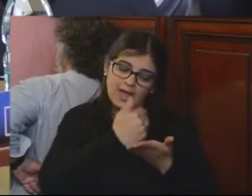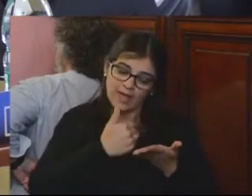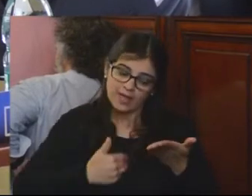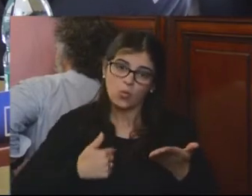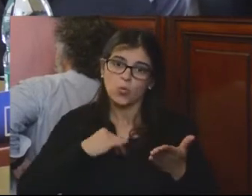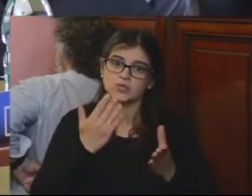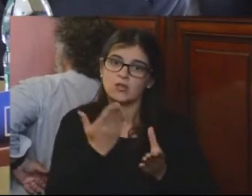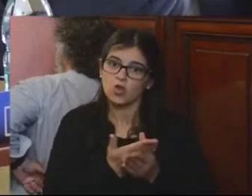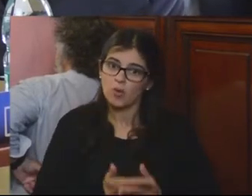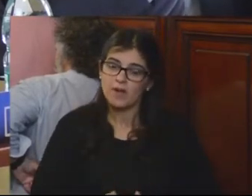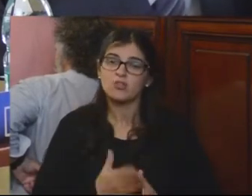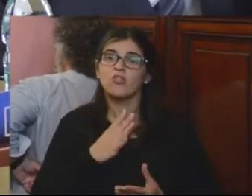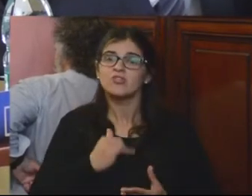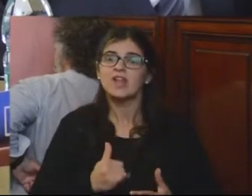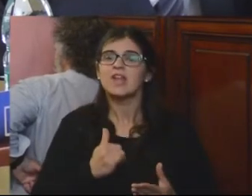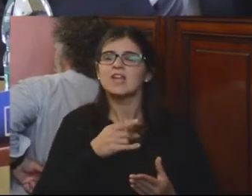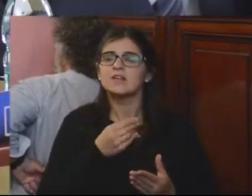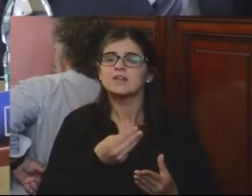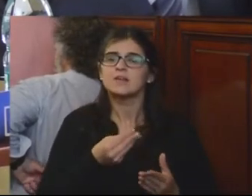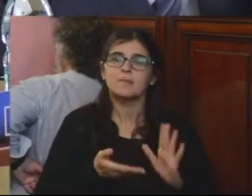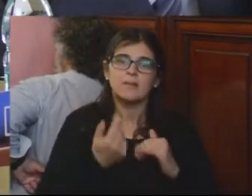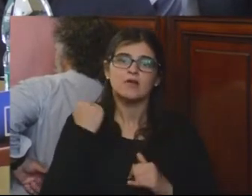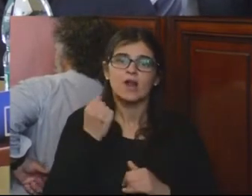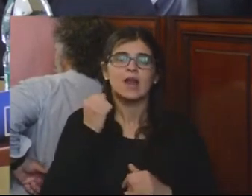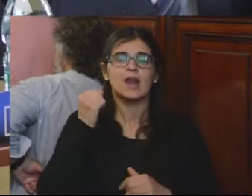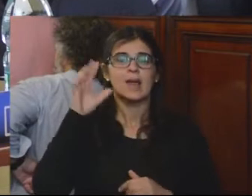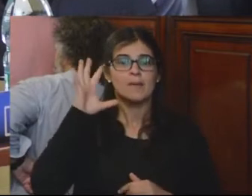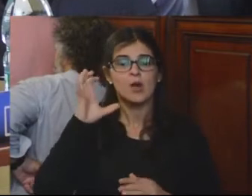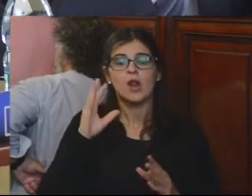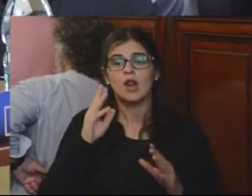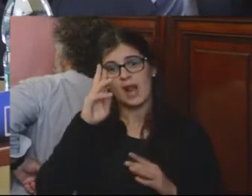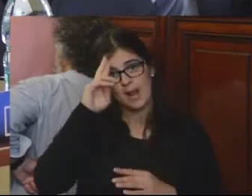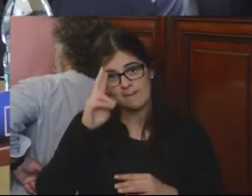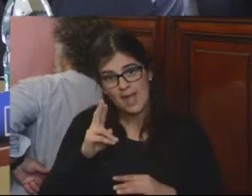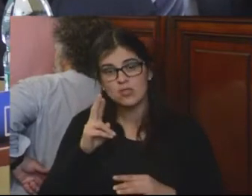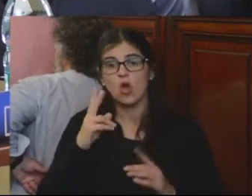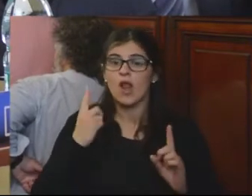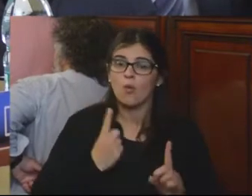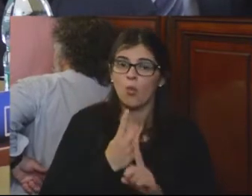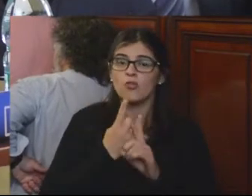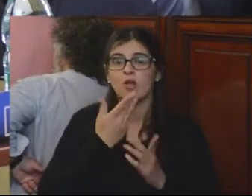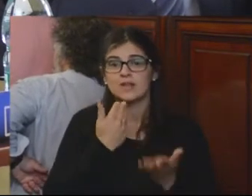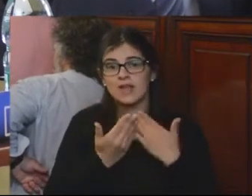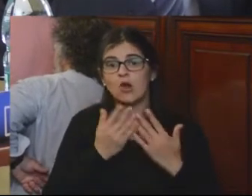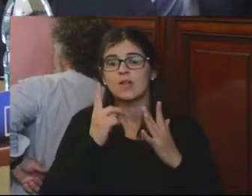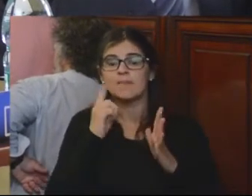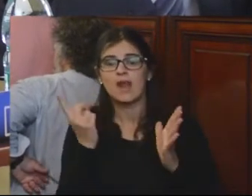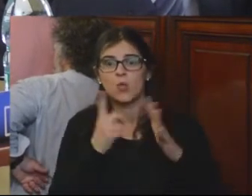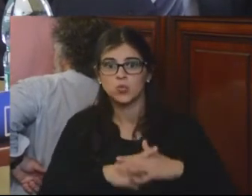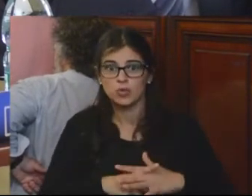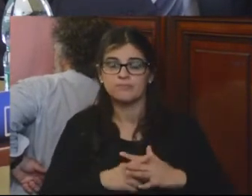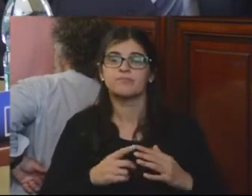documentos tiene como sostén fundamental a la memoria junto al respeto el encuentro el diálogo y la inclusión